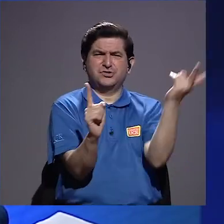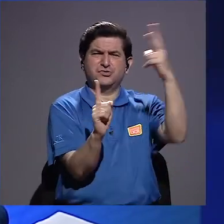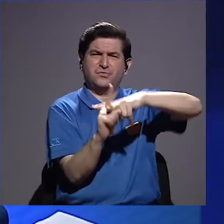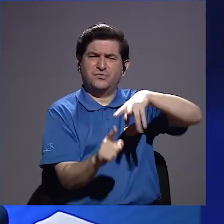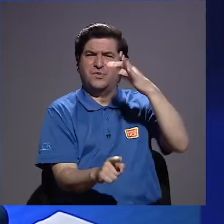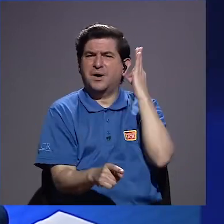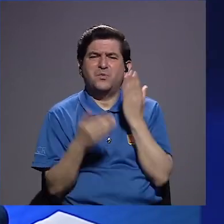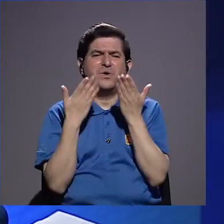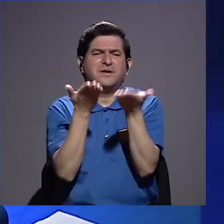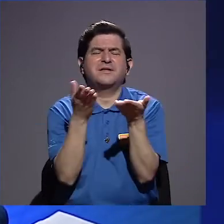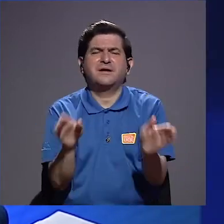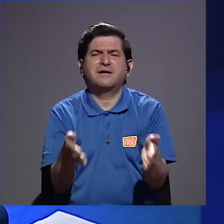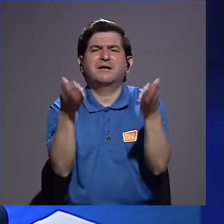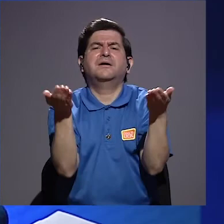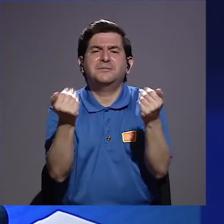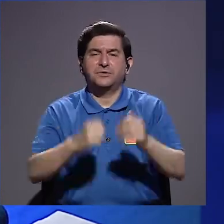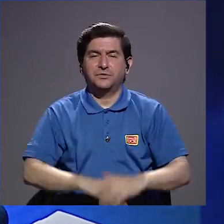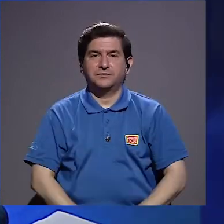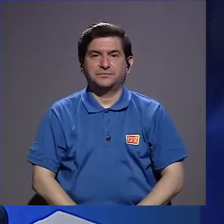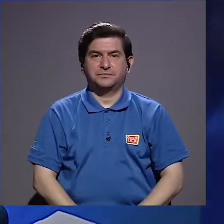empoderar a las mujeres?